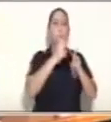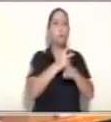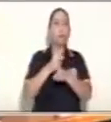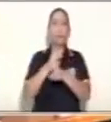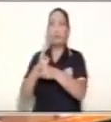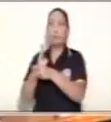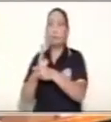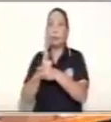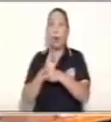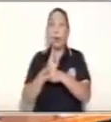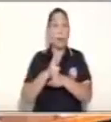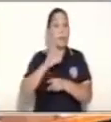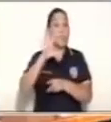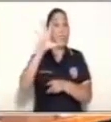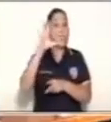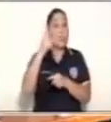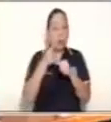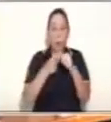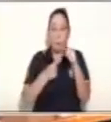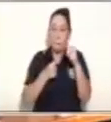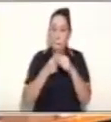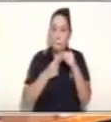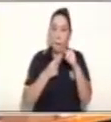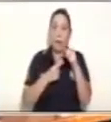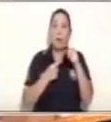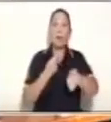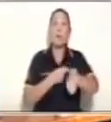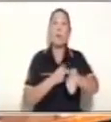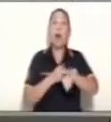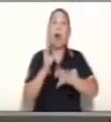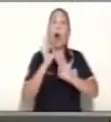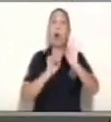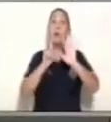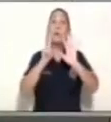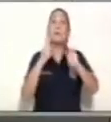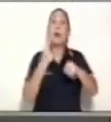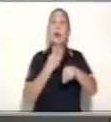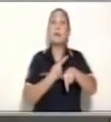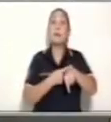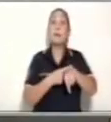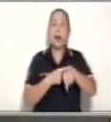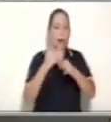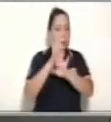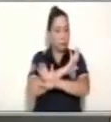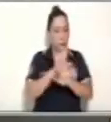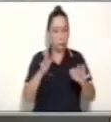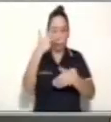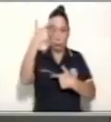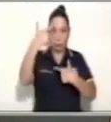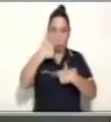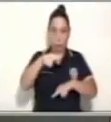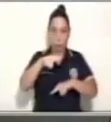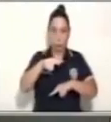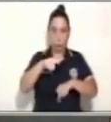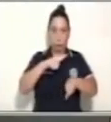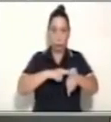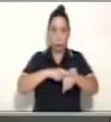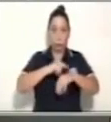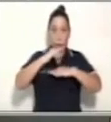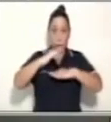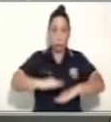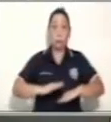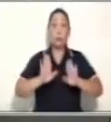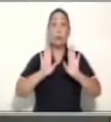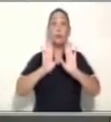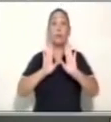las 5:30, 6 de la tarde dicen ya nadie más puede pasar porque vamos a evitar que esta enfermedad